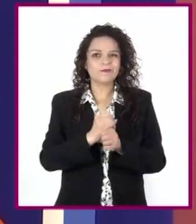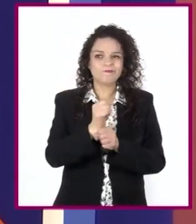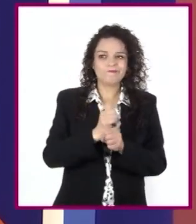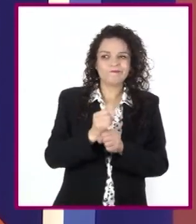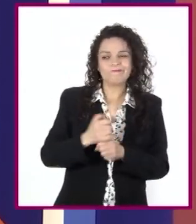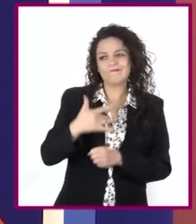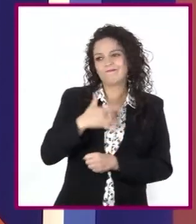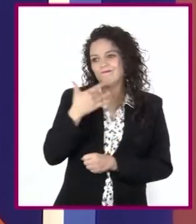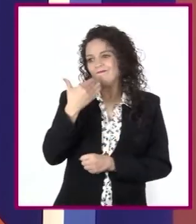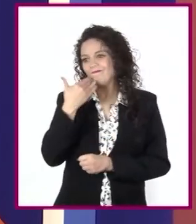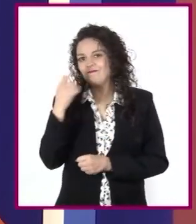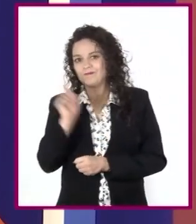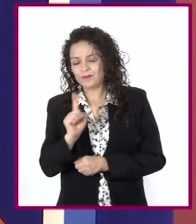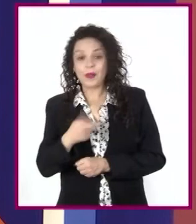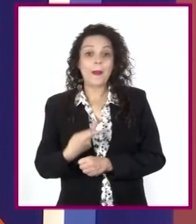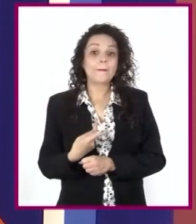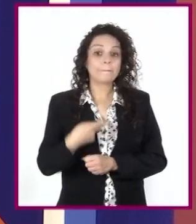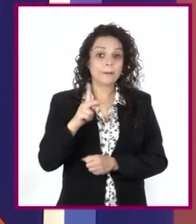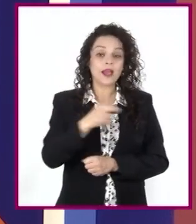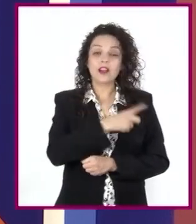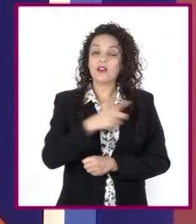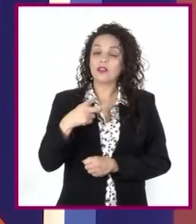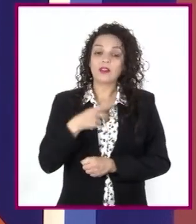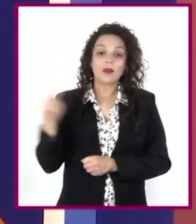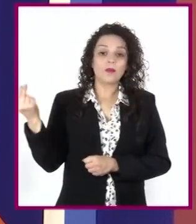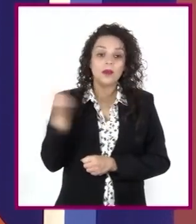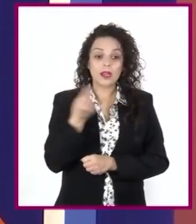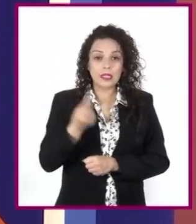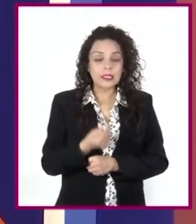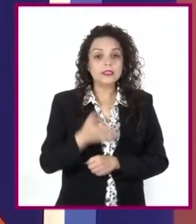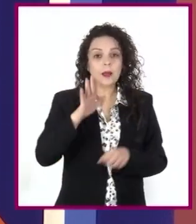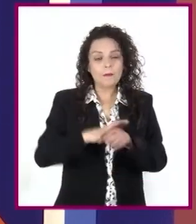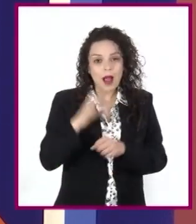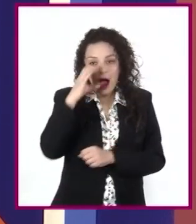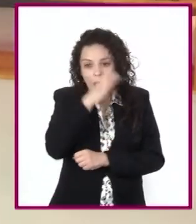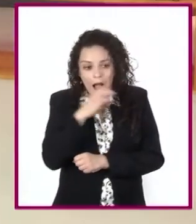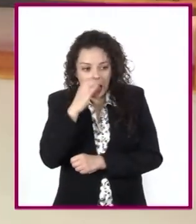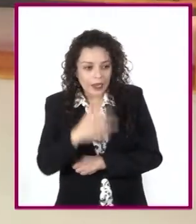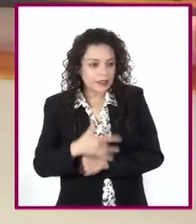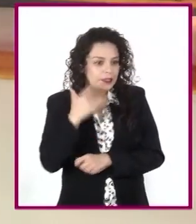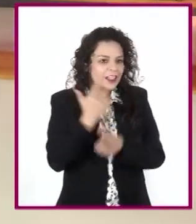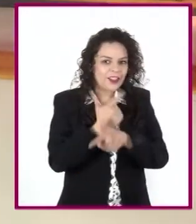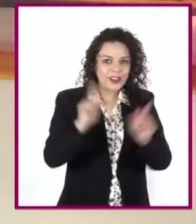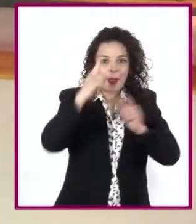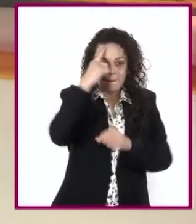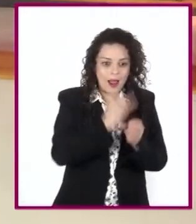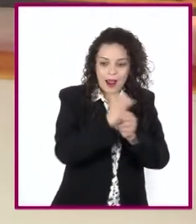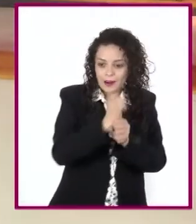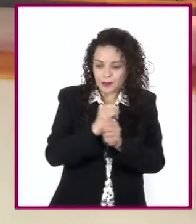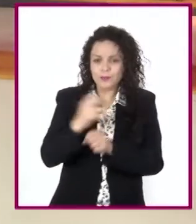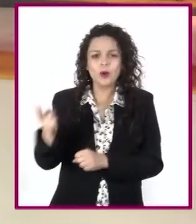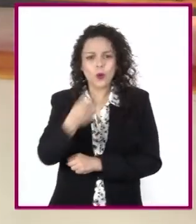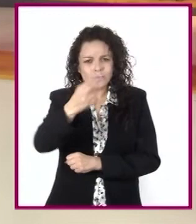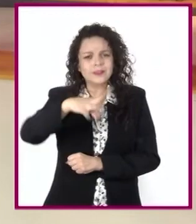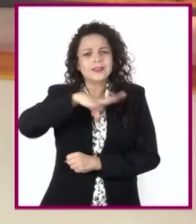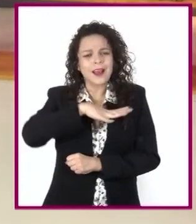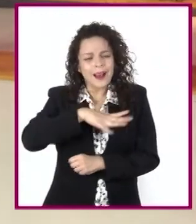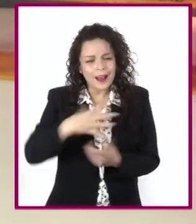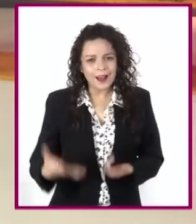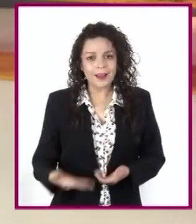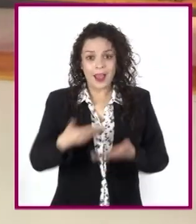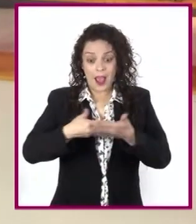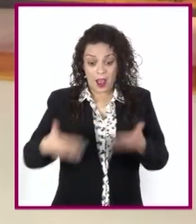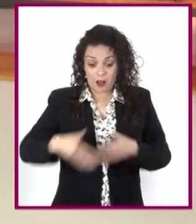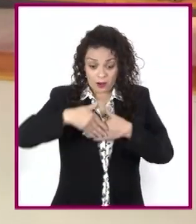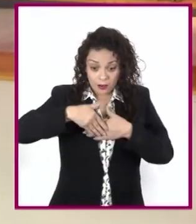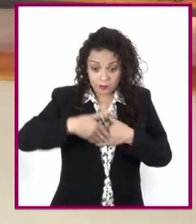investigadora. Sin embargo, requiere de un espíritu curioso y libre y ustedes lo tienen. De hoy en